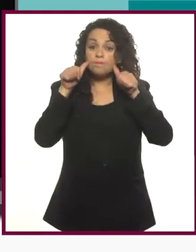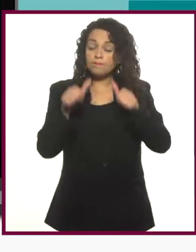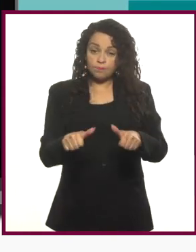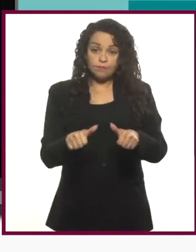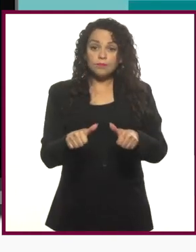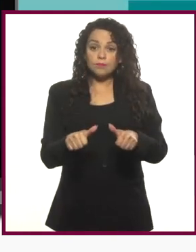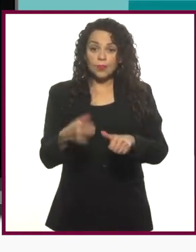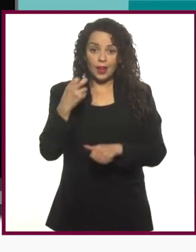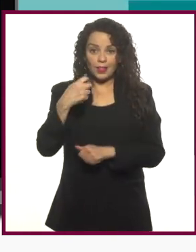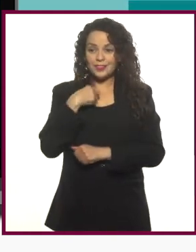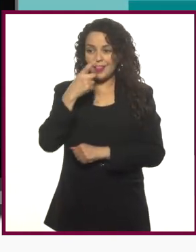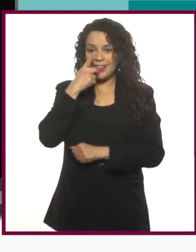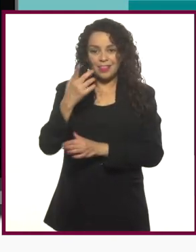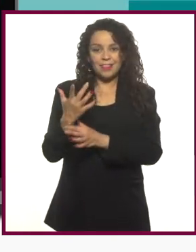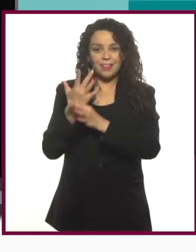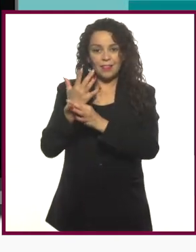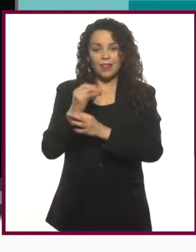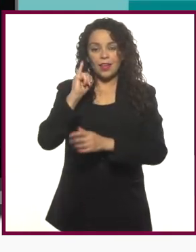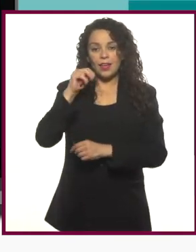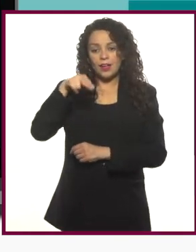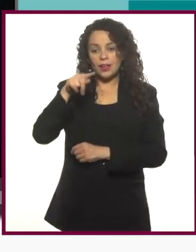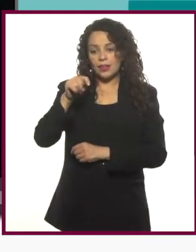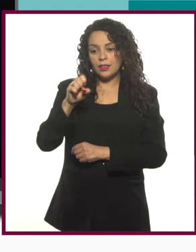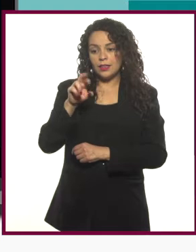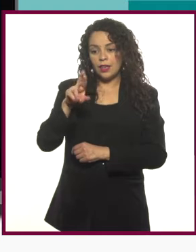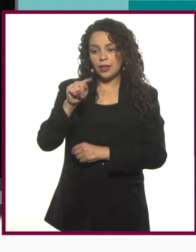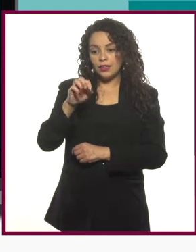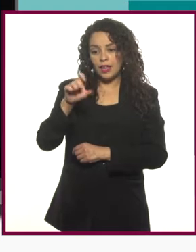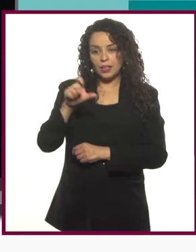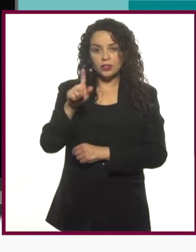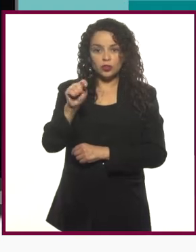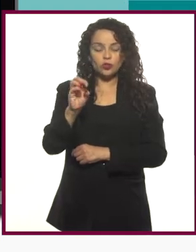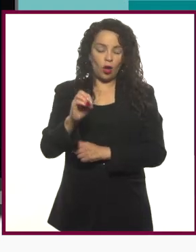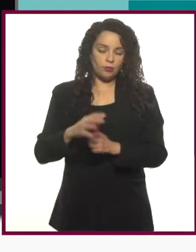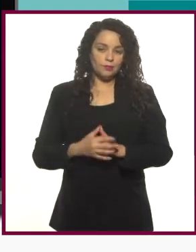atenta. Es lo que me refería del intertexto.